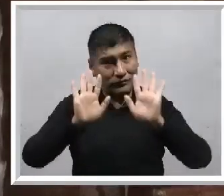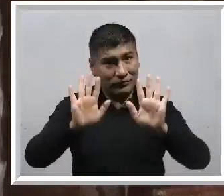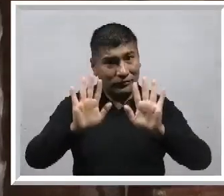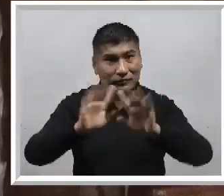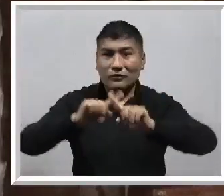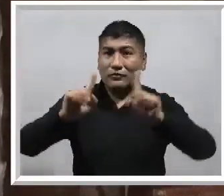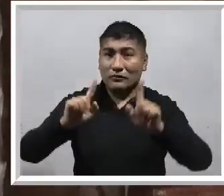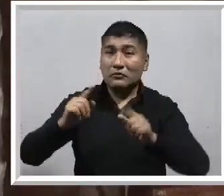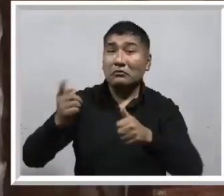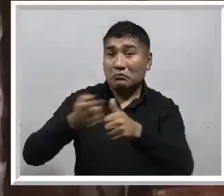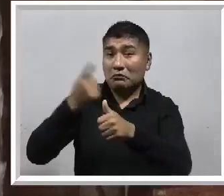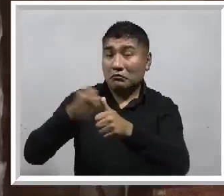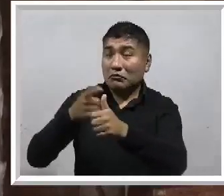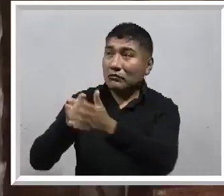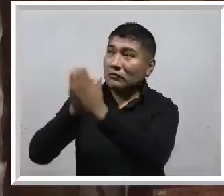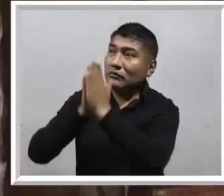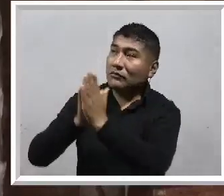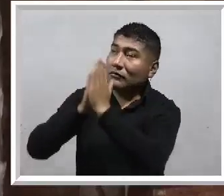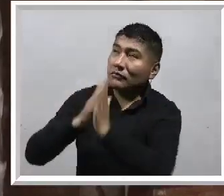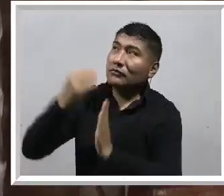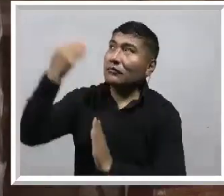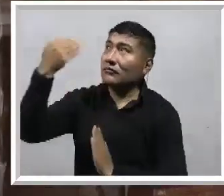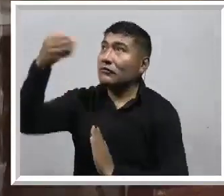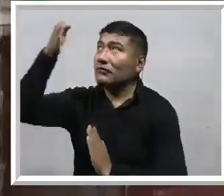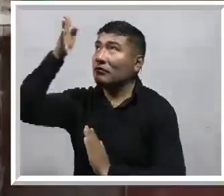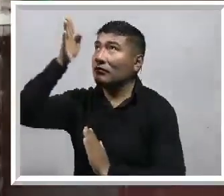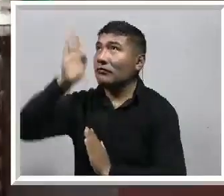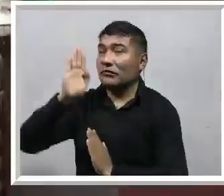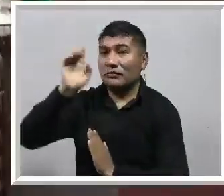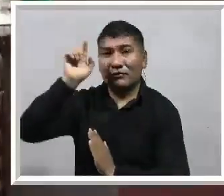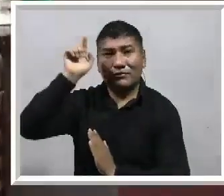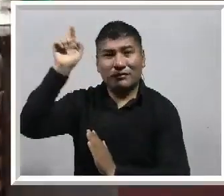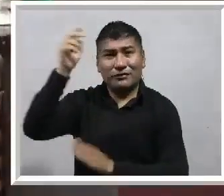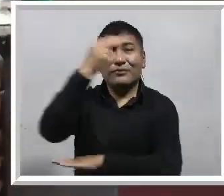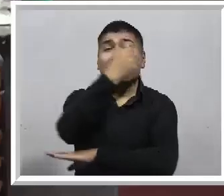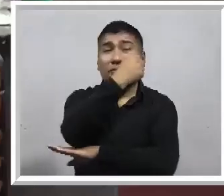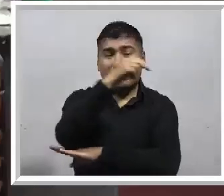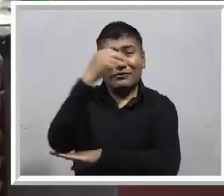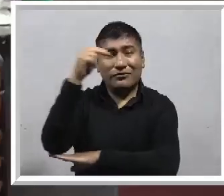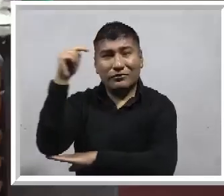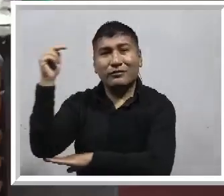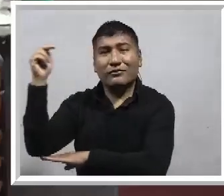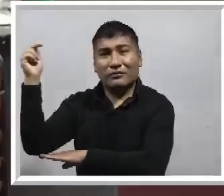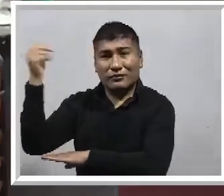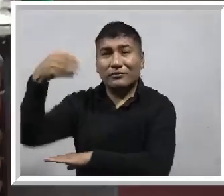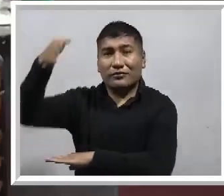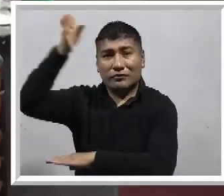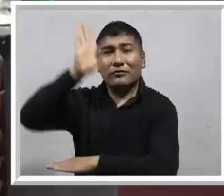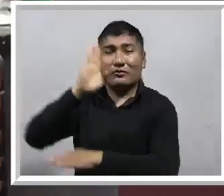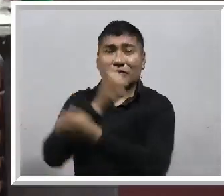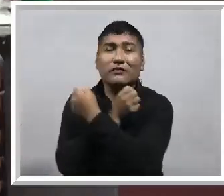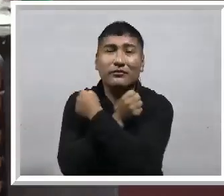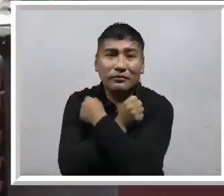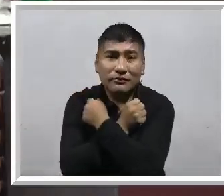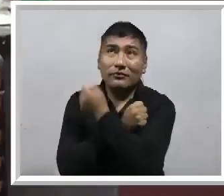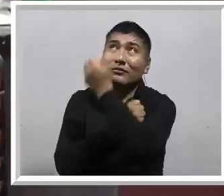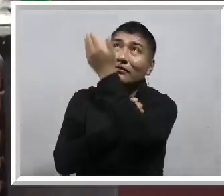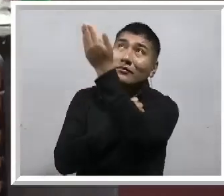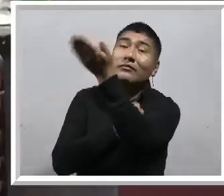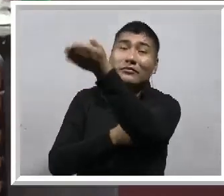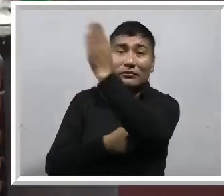no pedimos a Dios si no invocamos a este Dios de la naturaleza a este Dios del amor a este Dios de